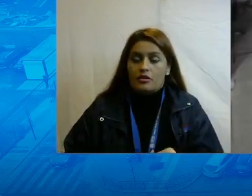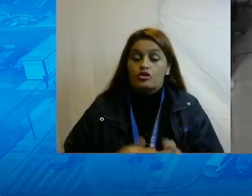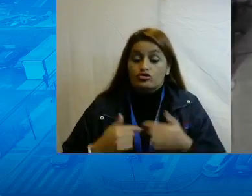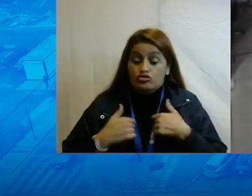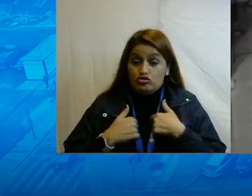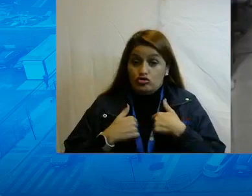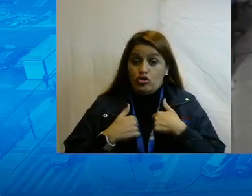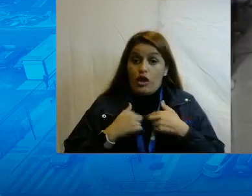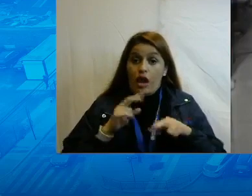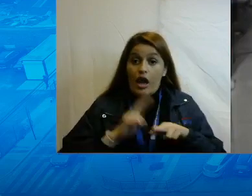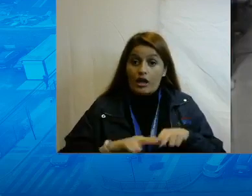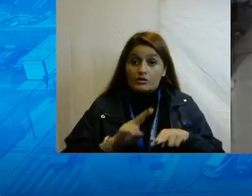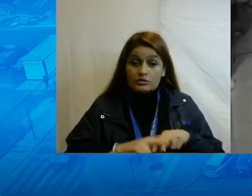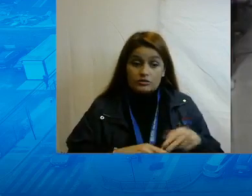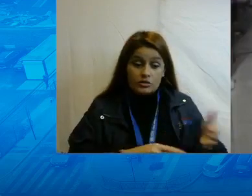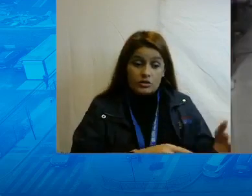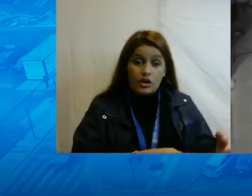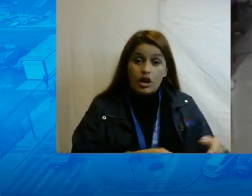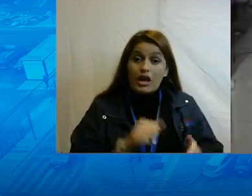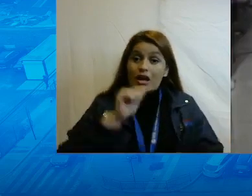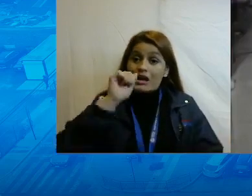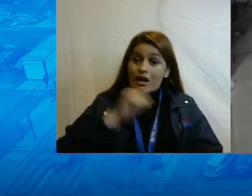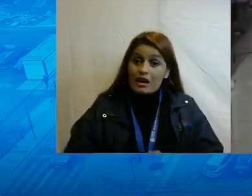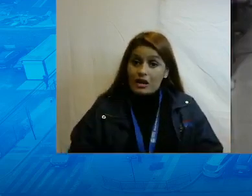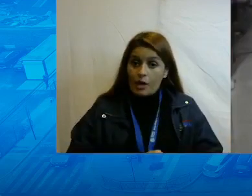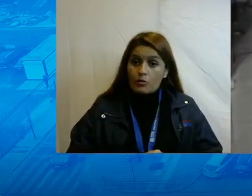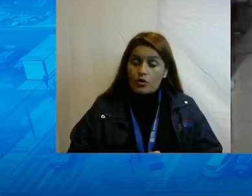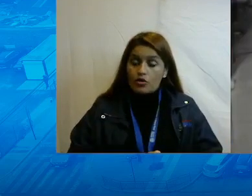yo lo que hago, tomo, si hay un reclamo que se nos